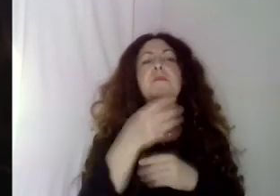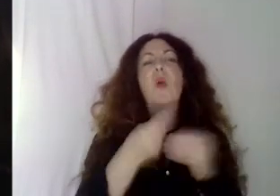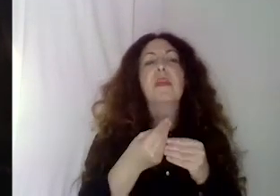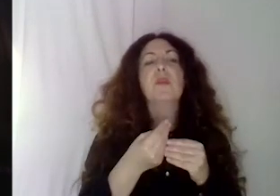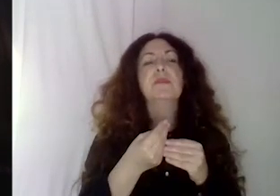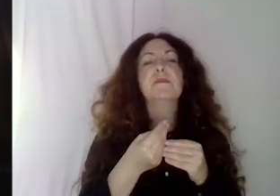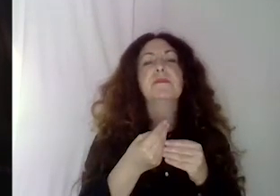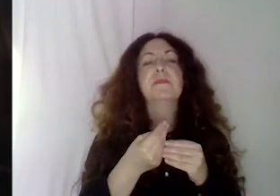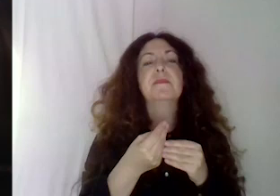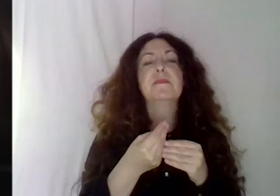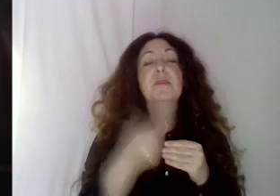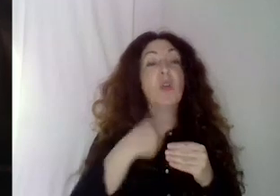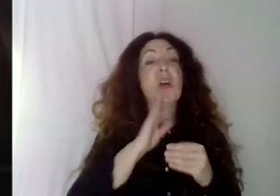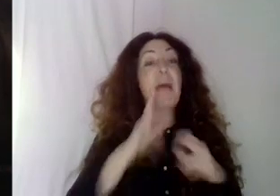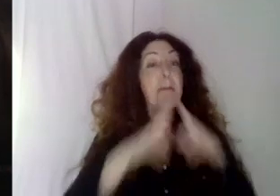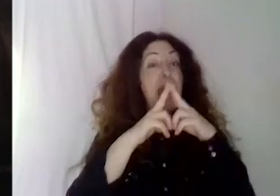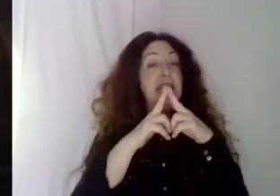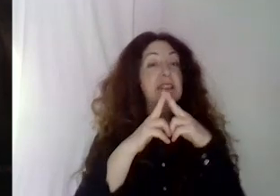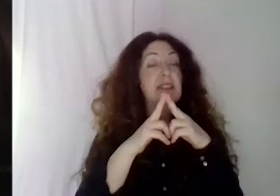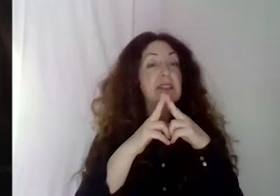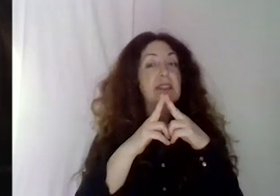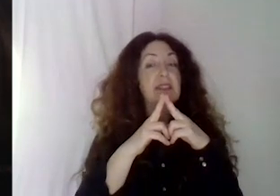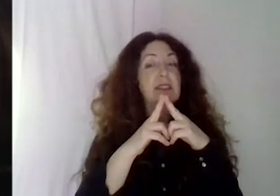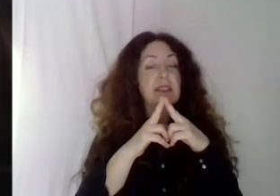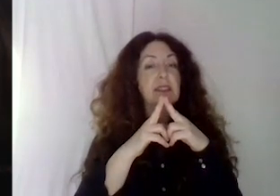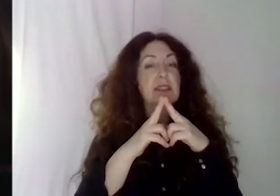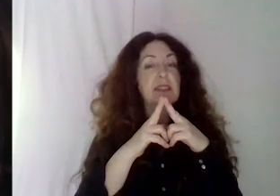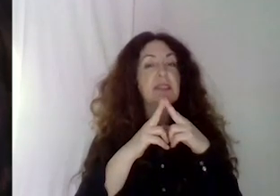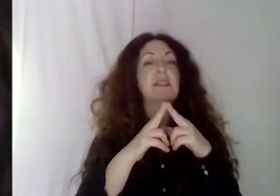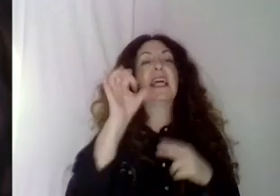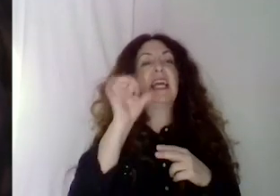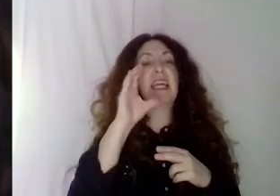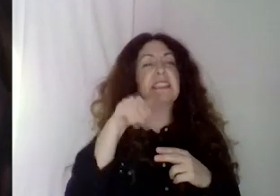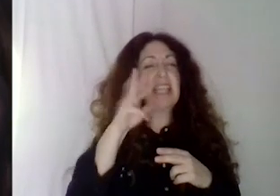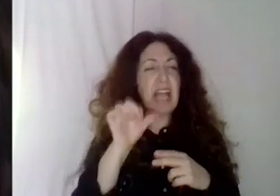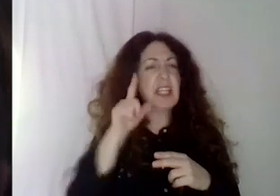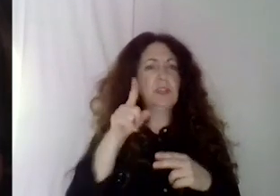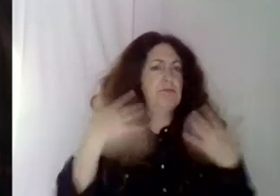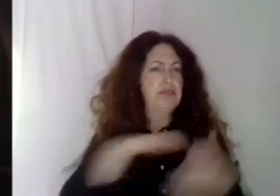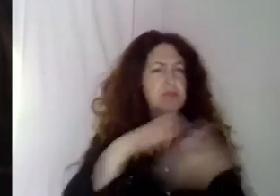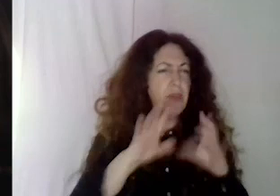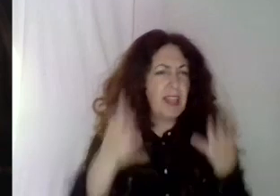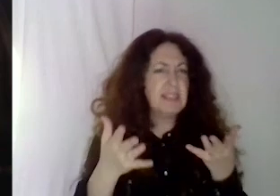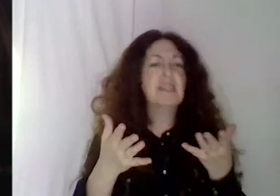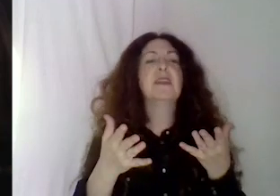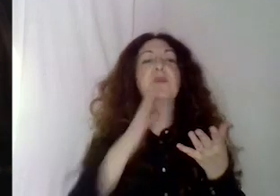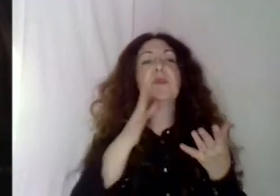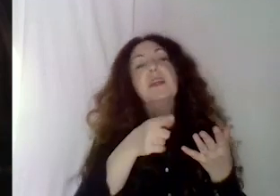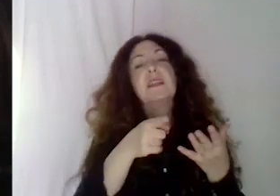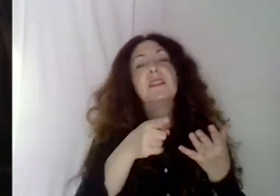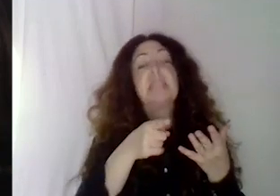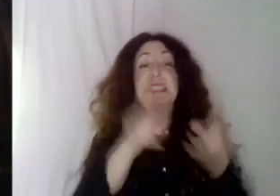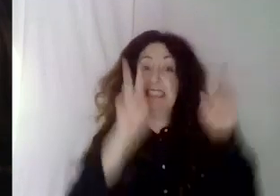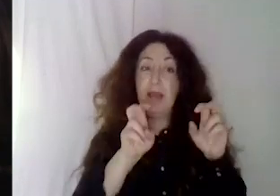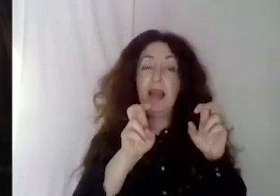semana, Mother. Entonces, la sincronía que tenía esta vez una sincronía preciosa, le